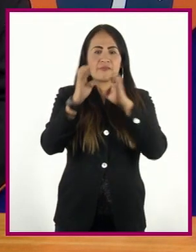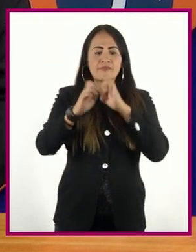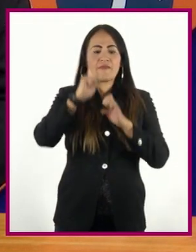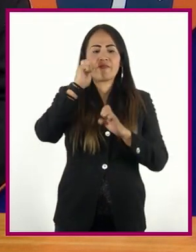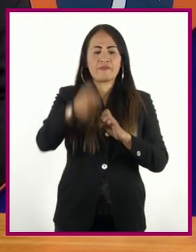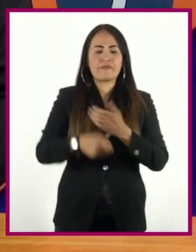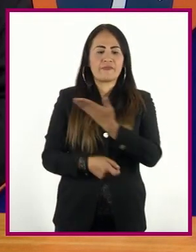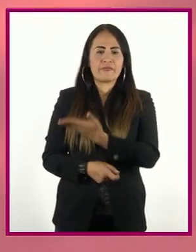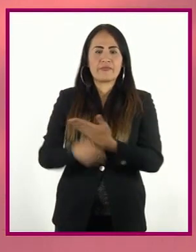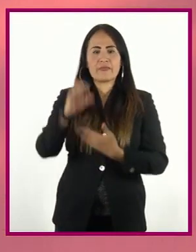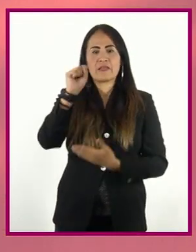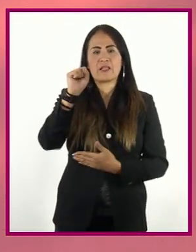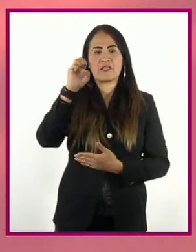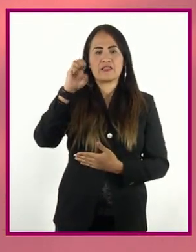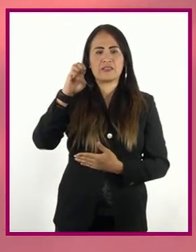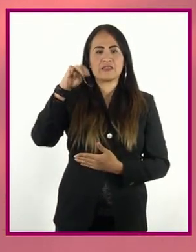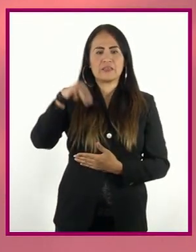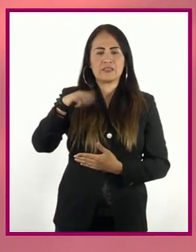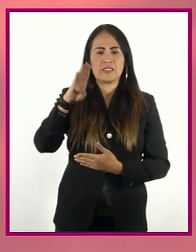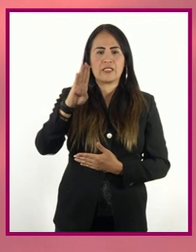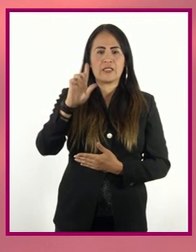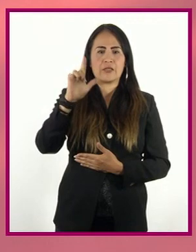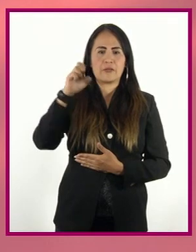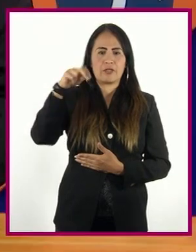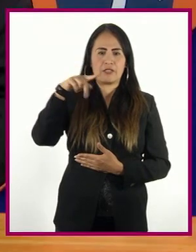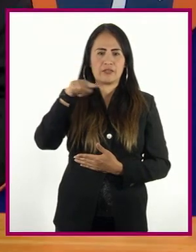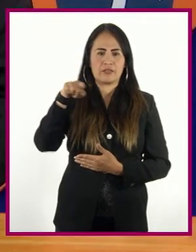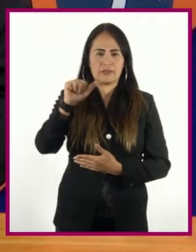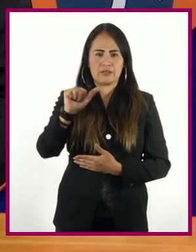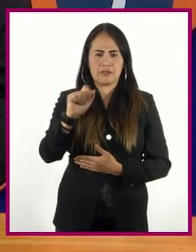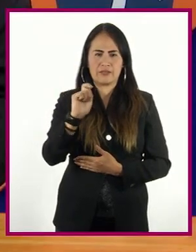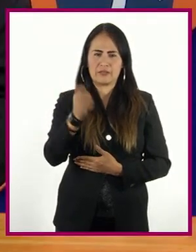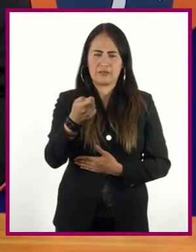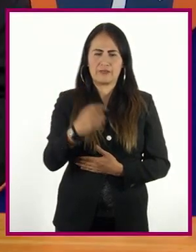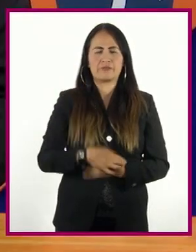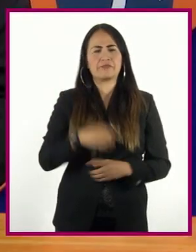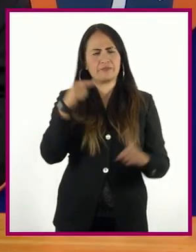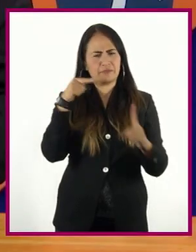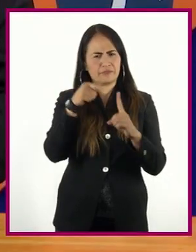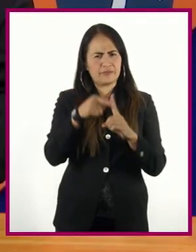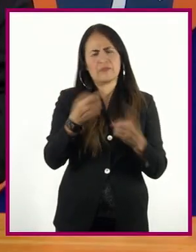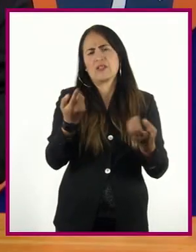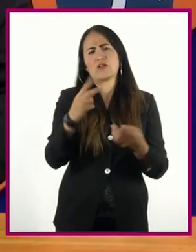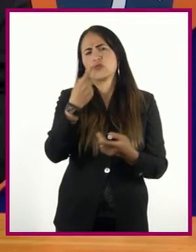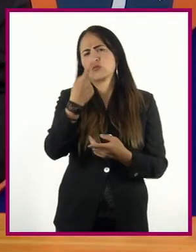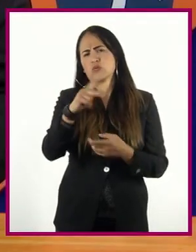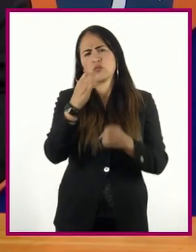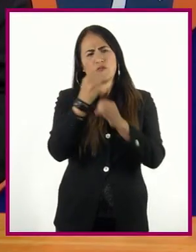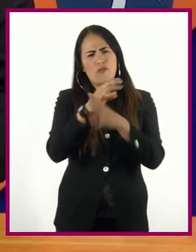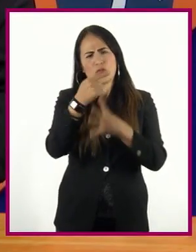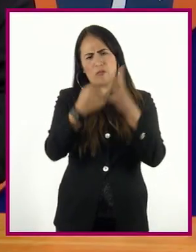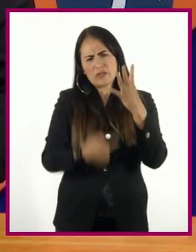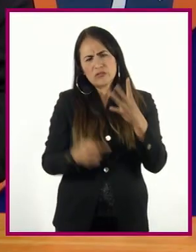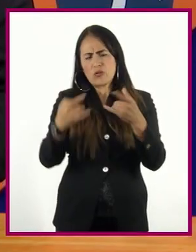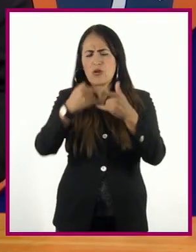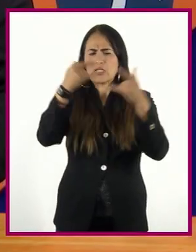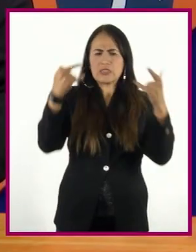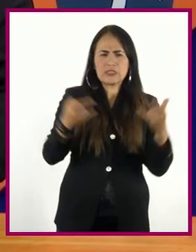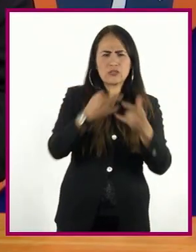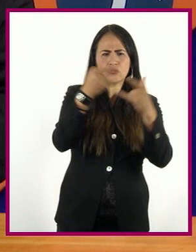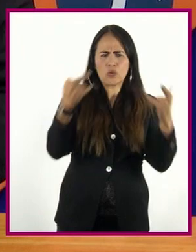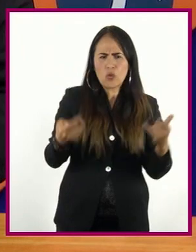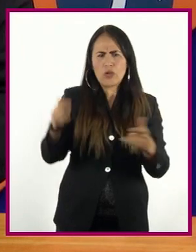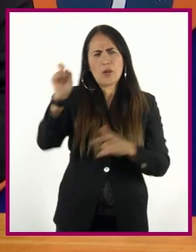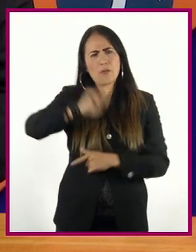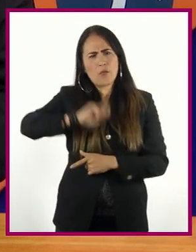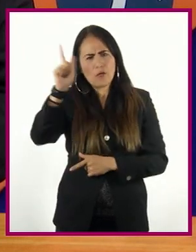la semblanza, justo porque su finalidad es conocer datos biográficos, anécdotas,